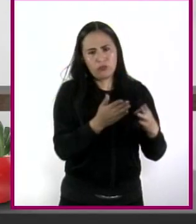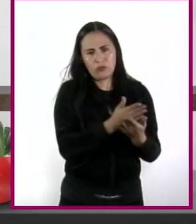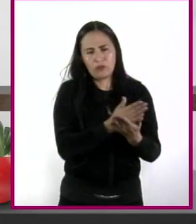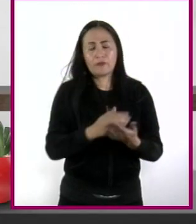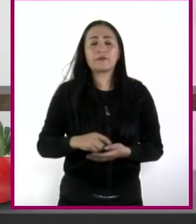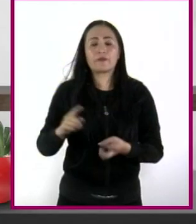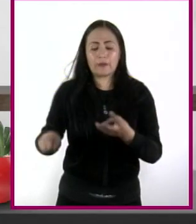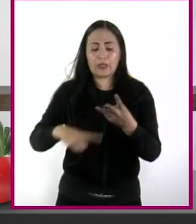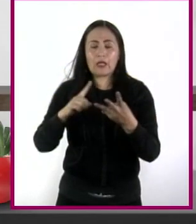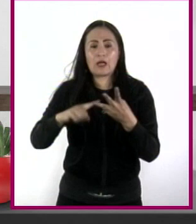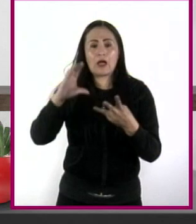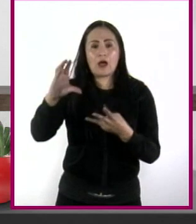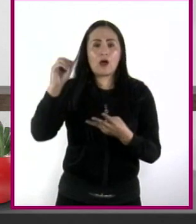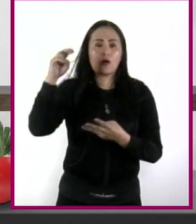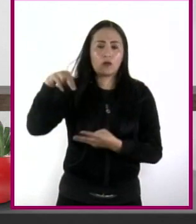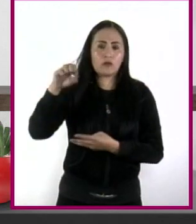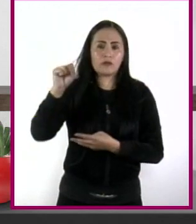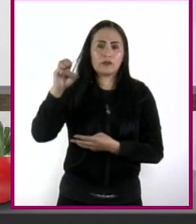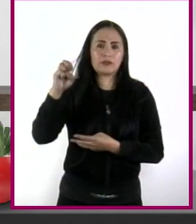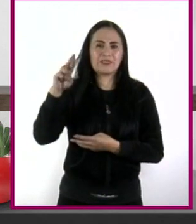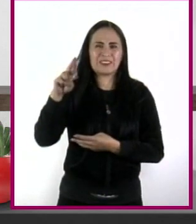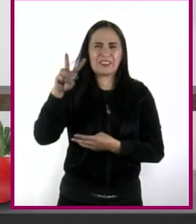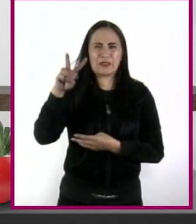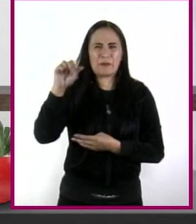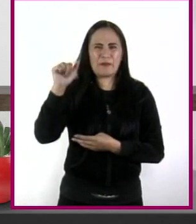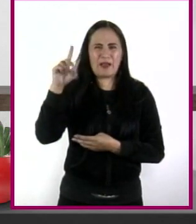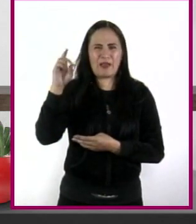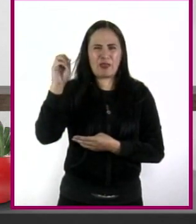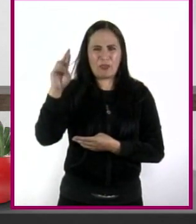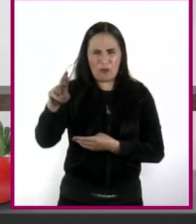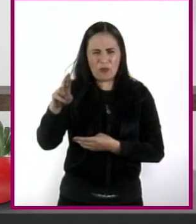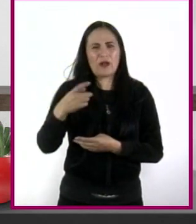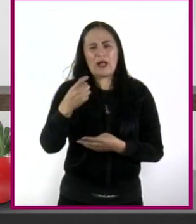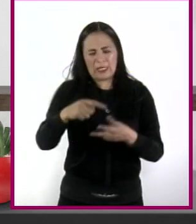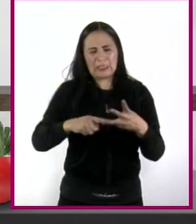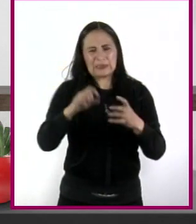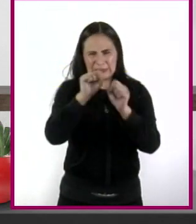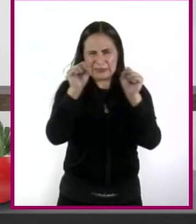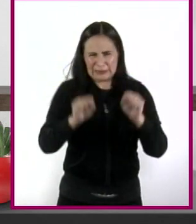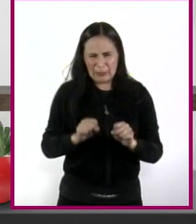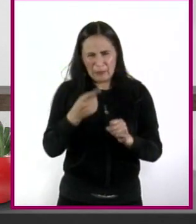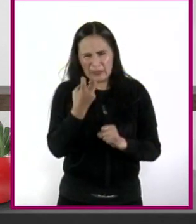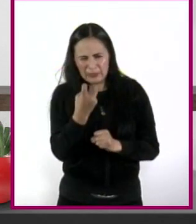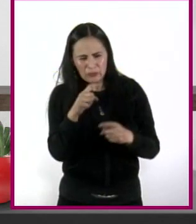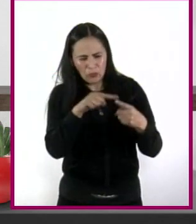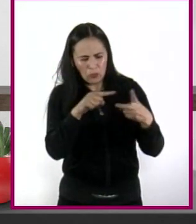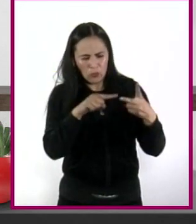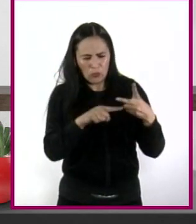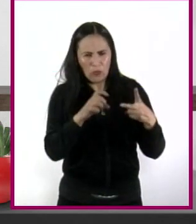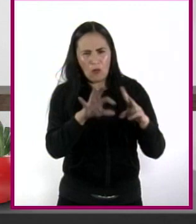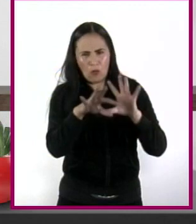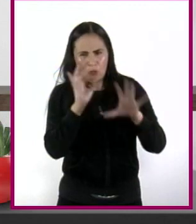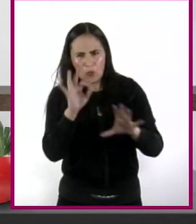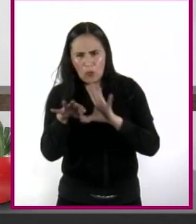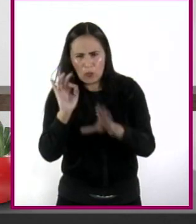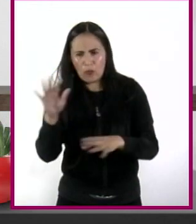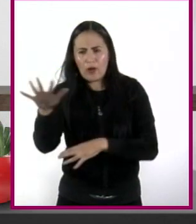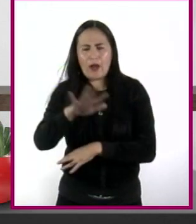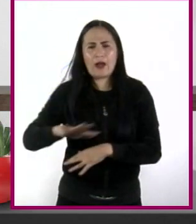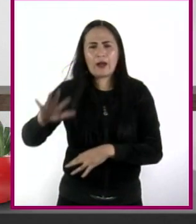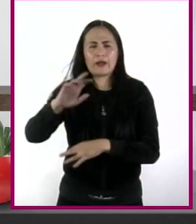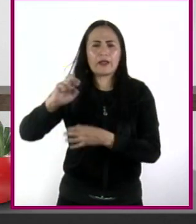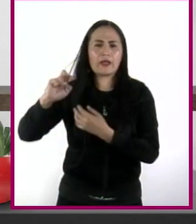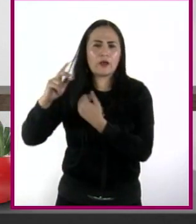el conservador, que surgió como las primeras manifestaciones de esta forma de gobierno, principalmente en los países europeos,